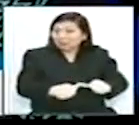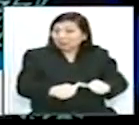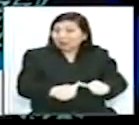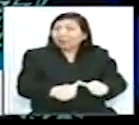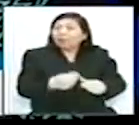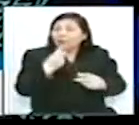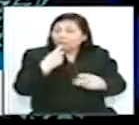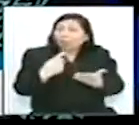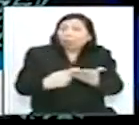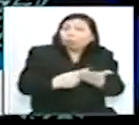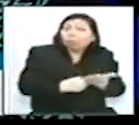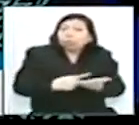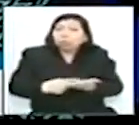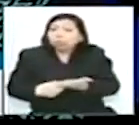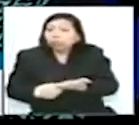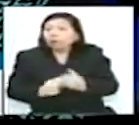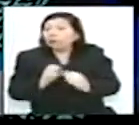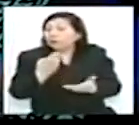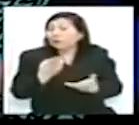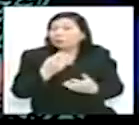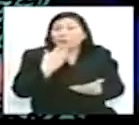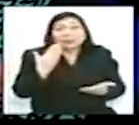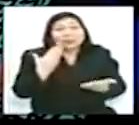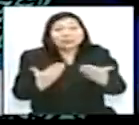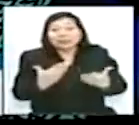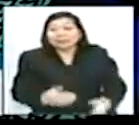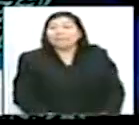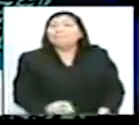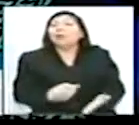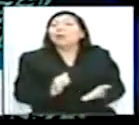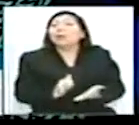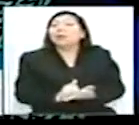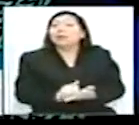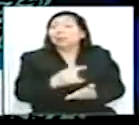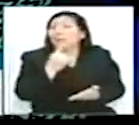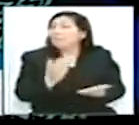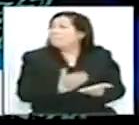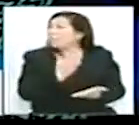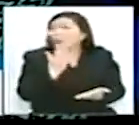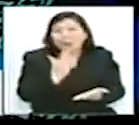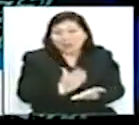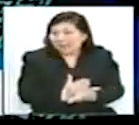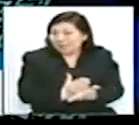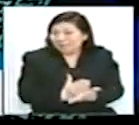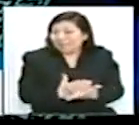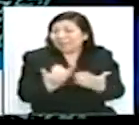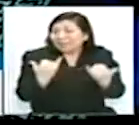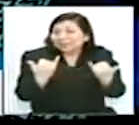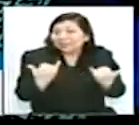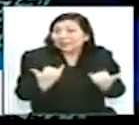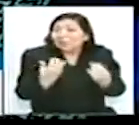tomará nota. Básicamente estamos en un estado de acefalía. ¿Por qué? Porque la crisis está